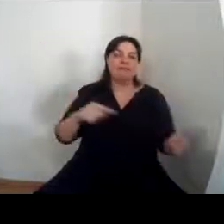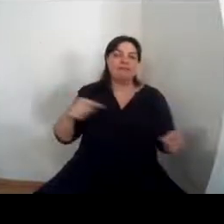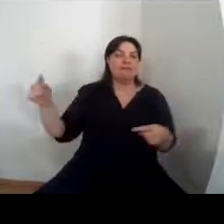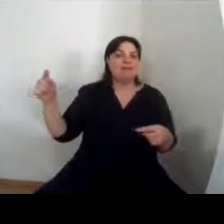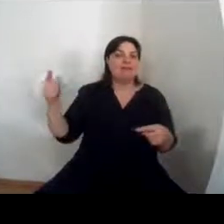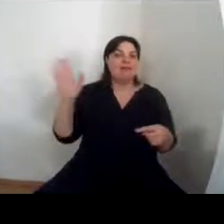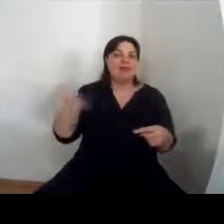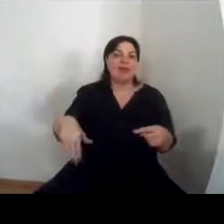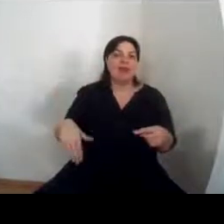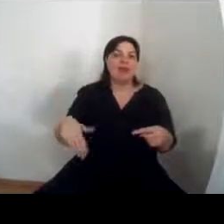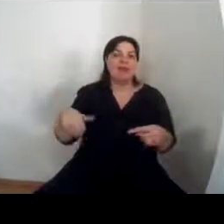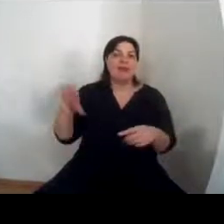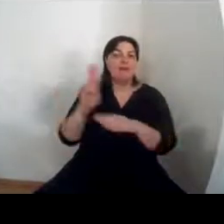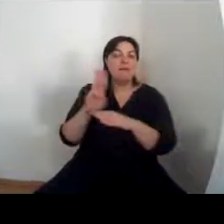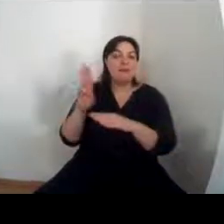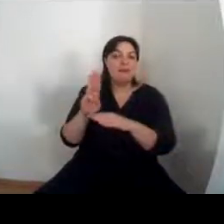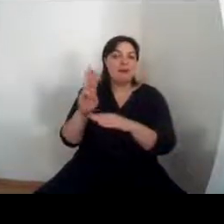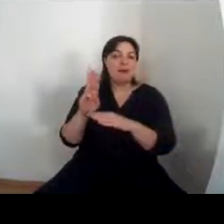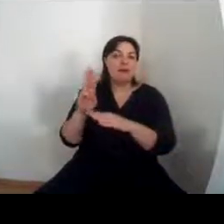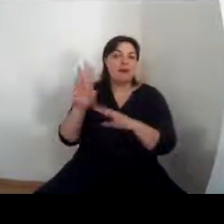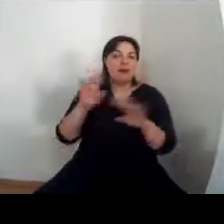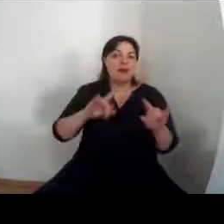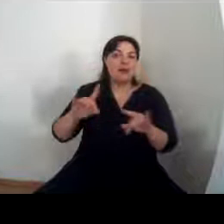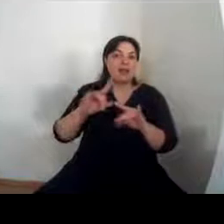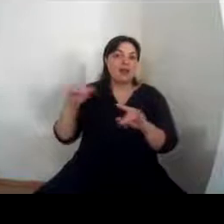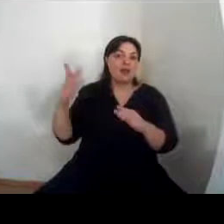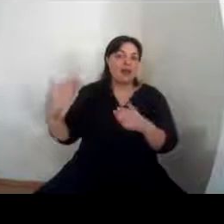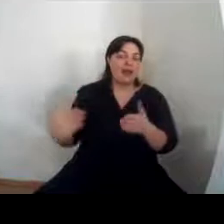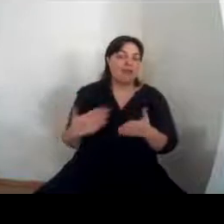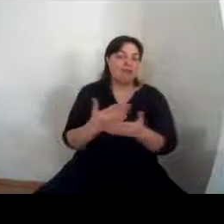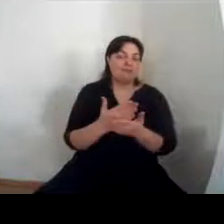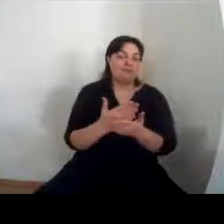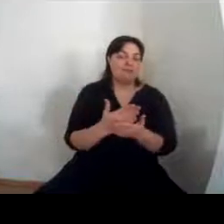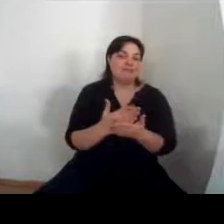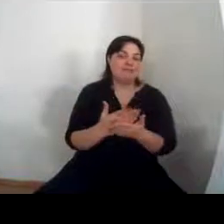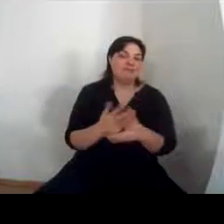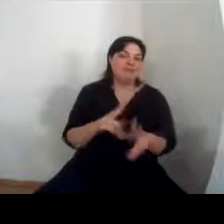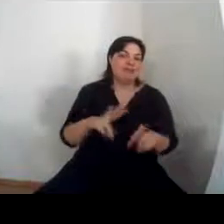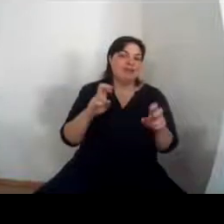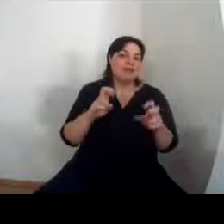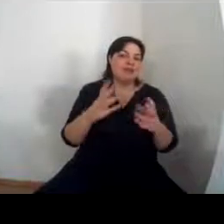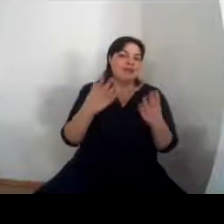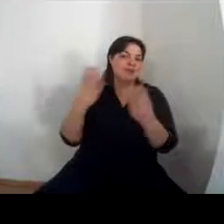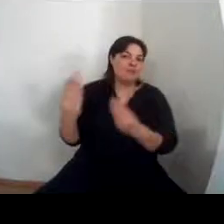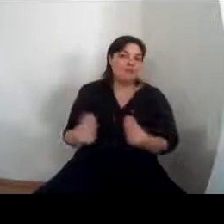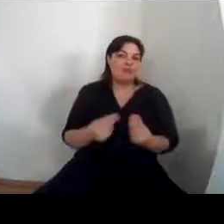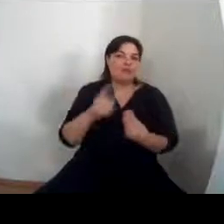través de los parlamentos regionales, pues la temática es mucha y muy diversa.